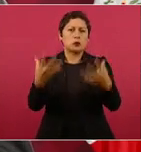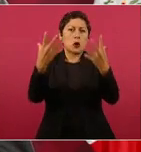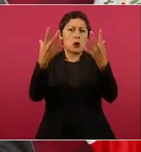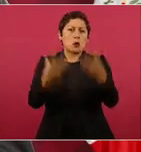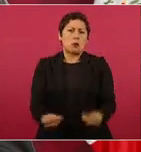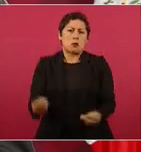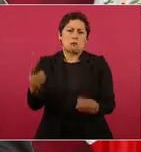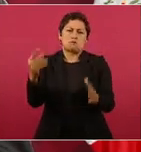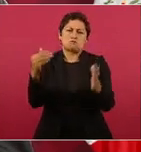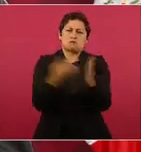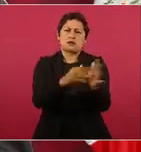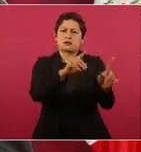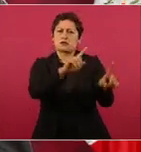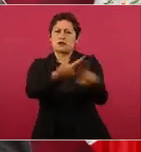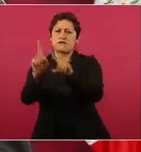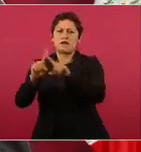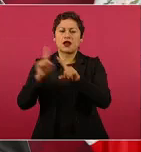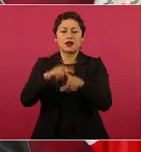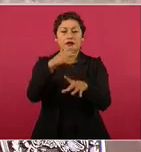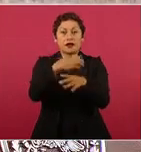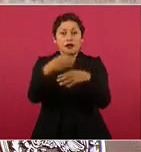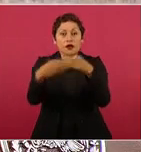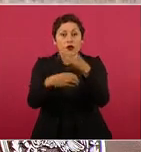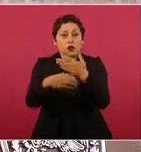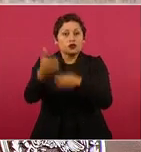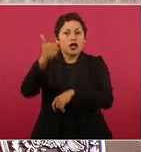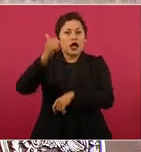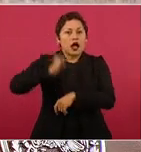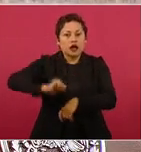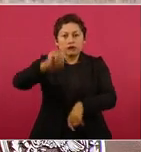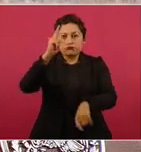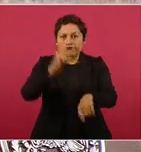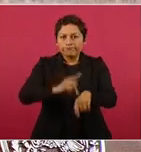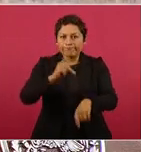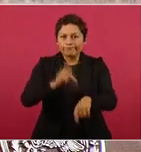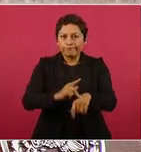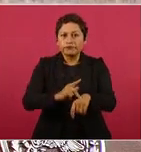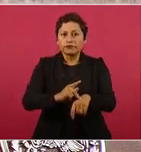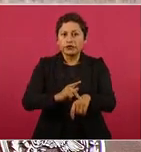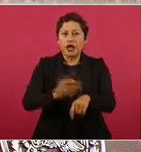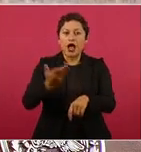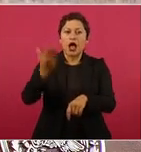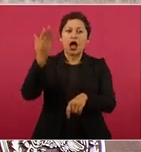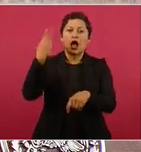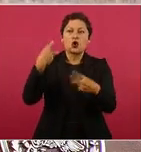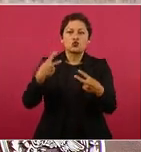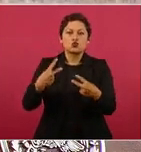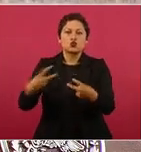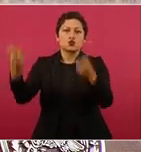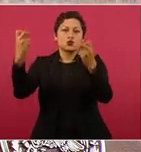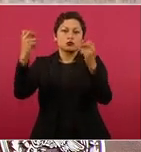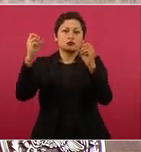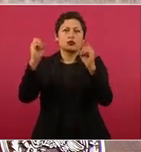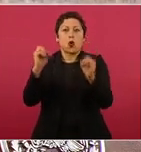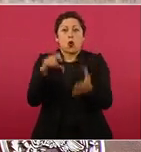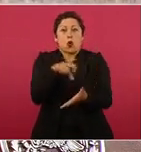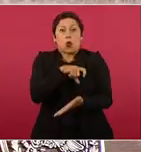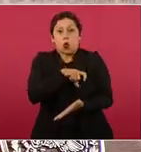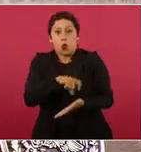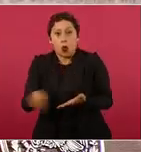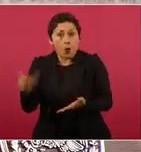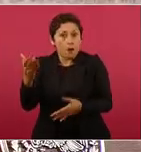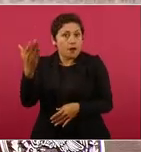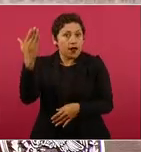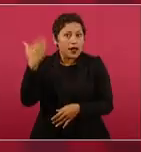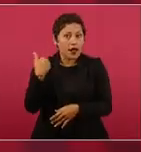arqueológicas que se habían robado, que habían adquirido